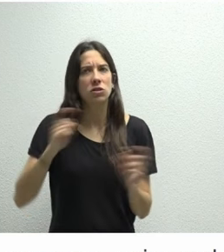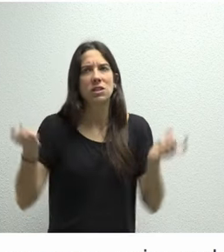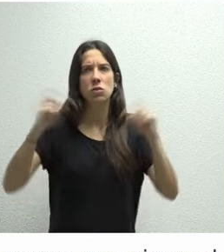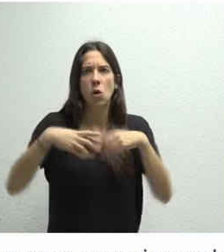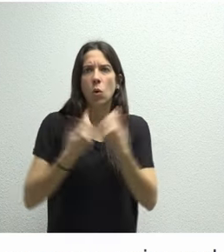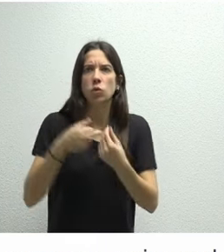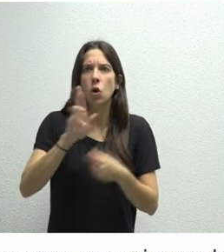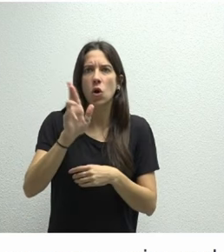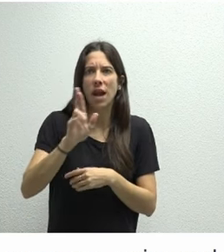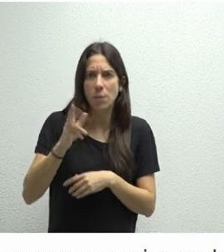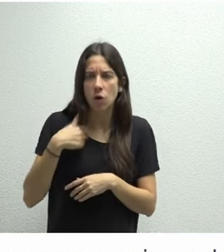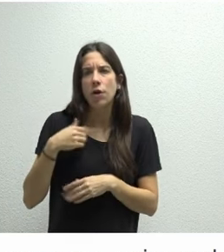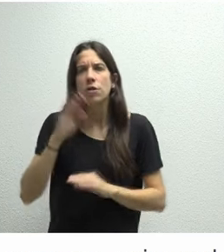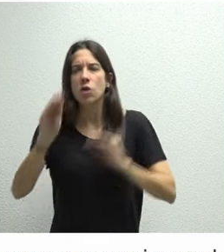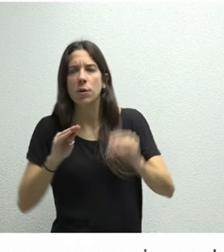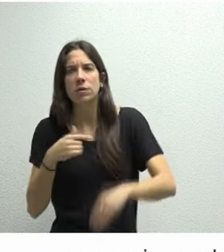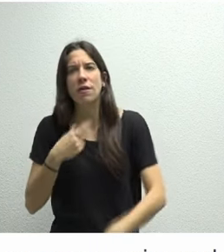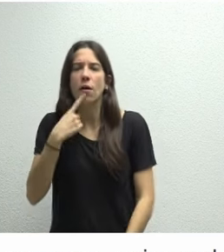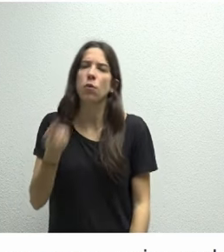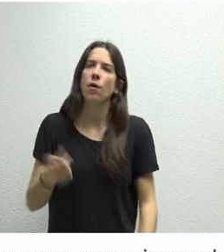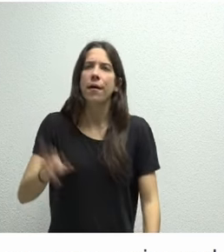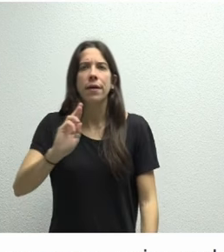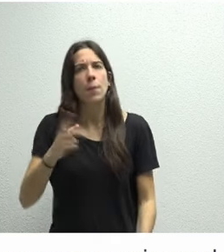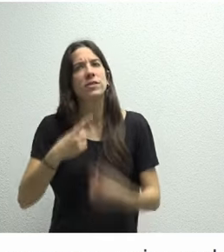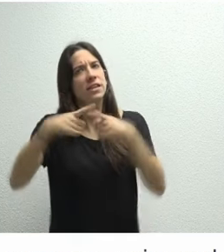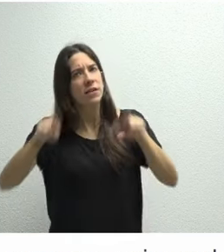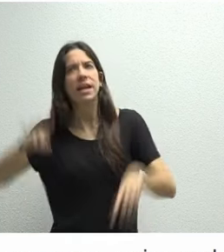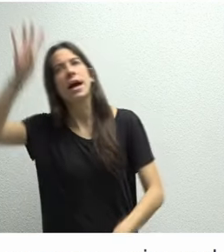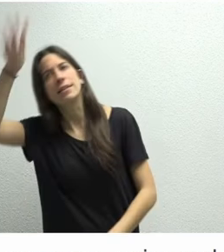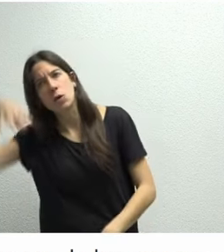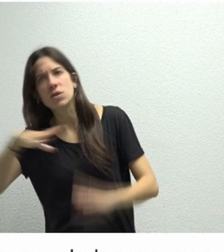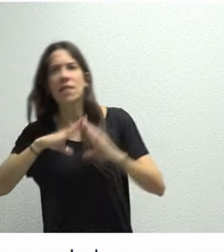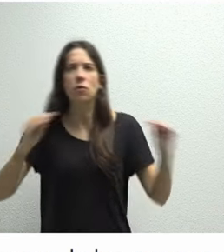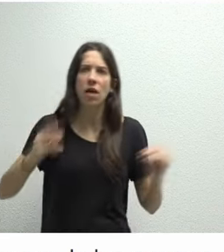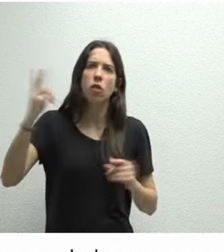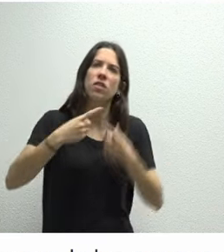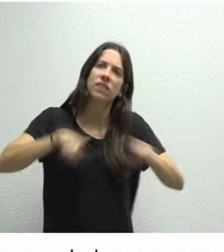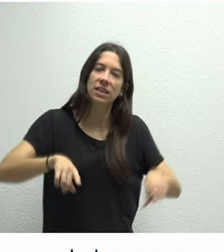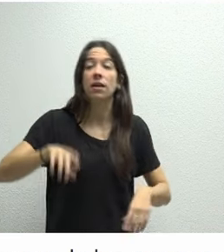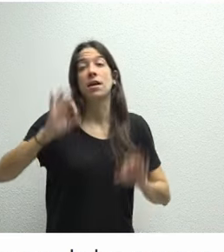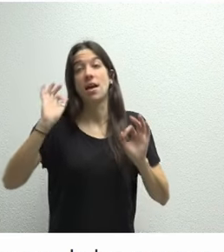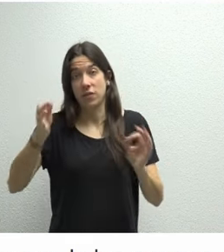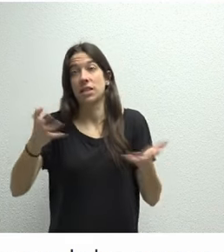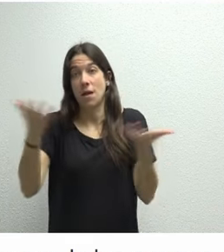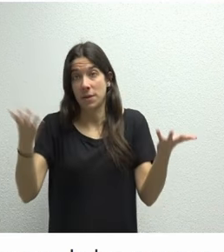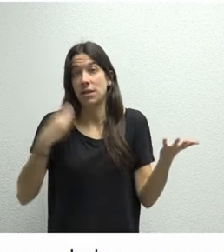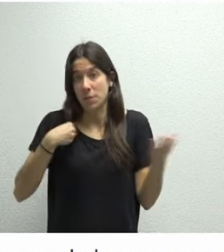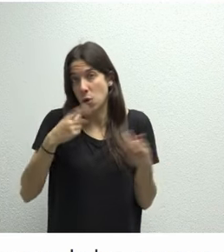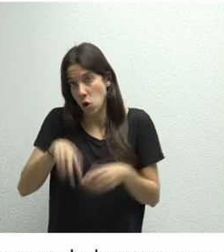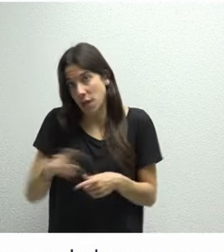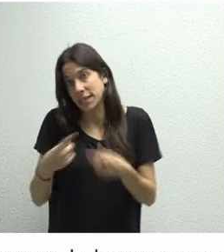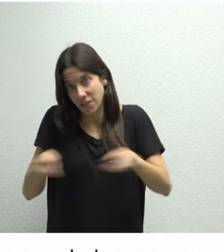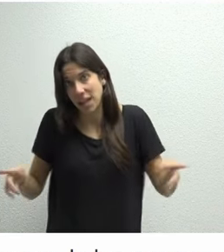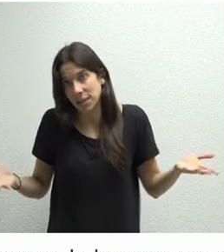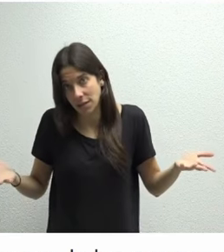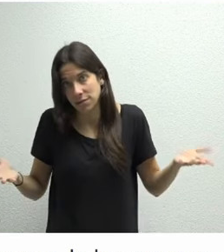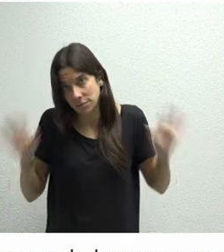dando la matraca de que Ramón que es que no es lo mismo Cataluña que Andalucía y efectivamente no es lo mismo no